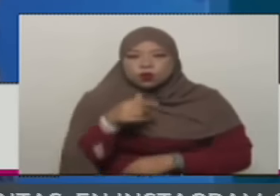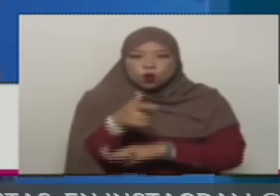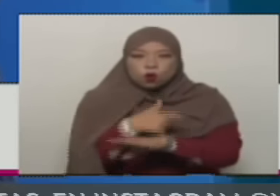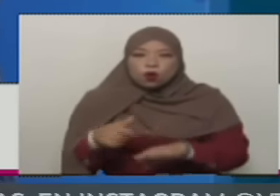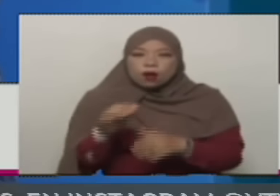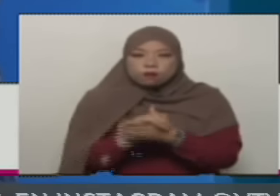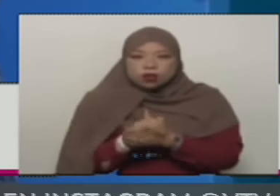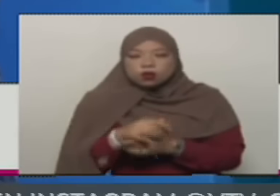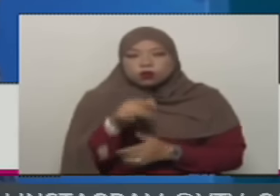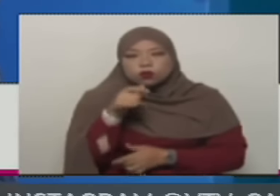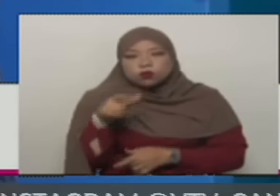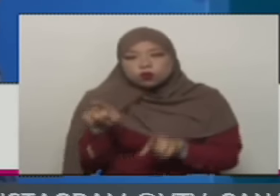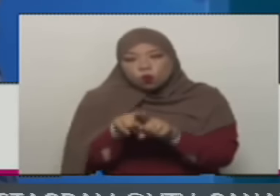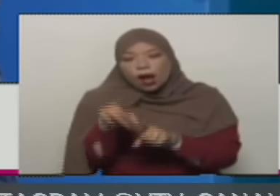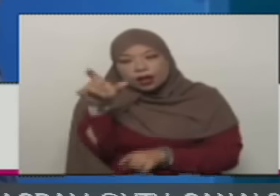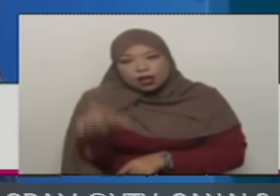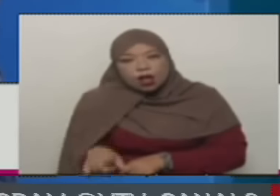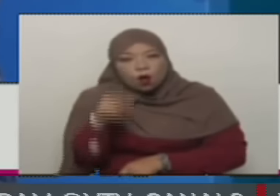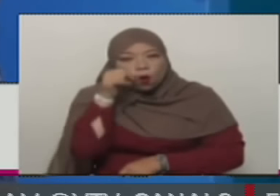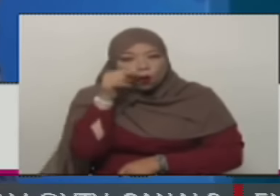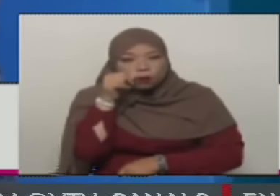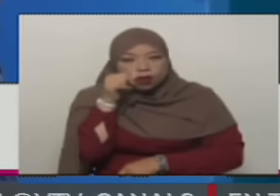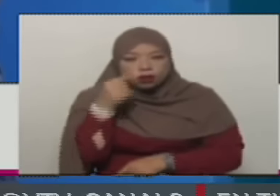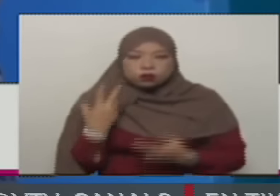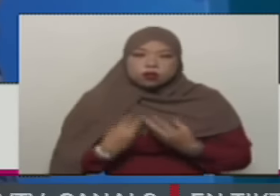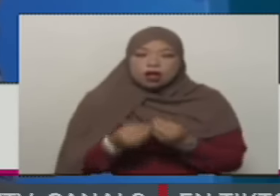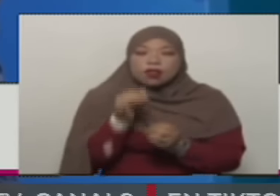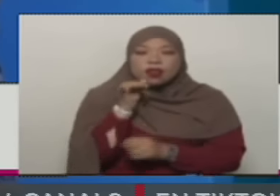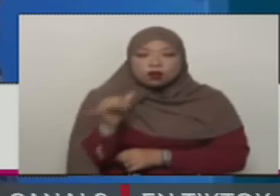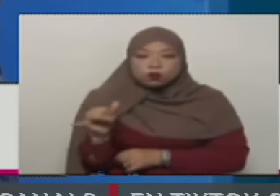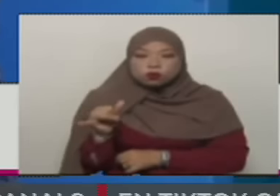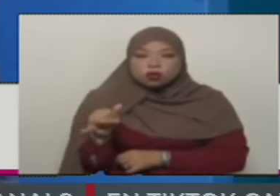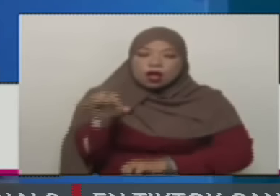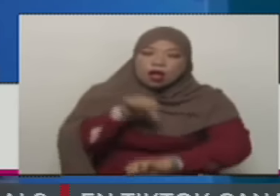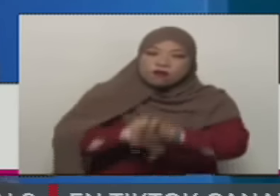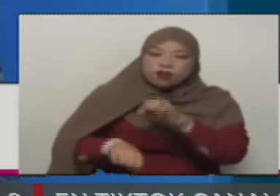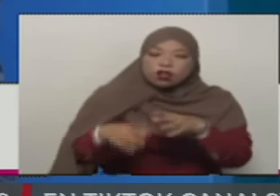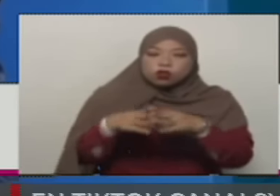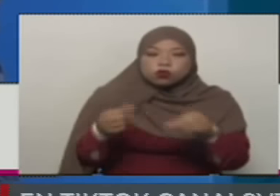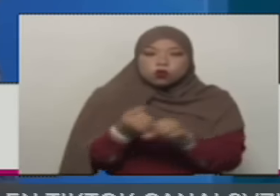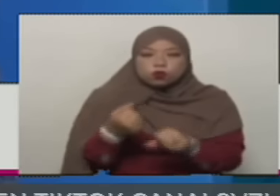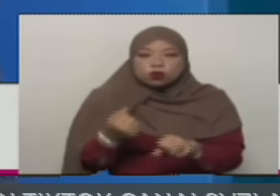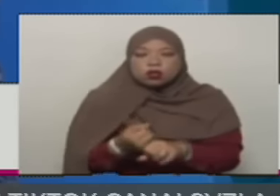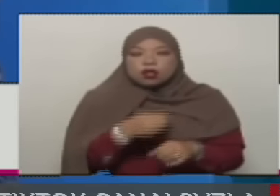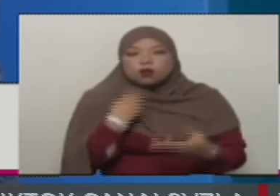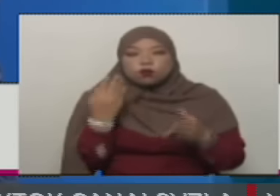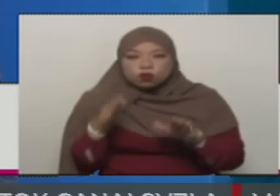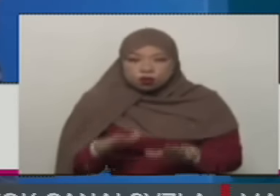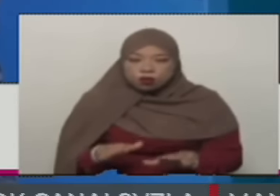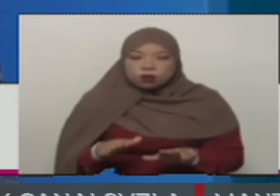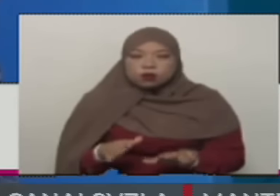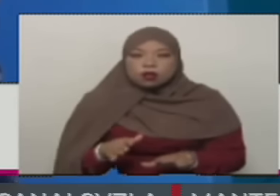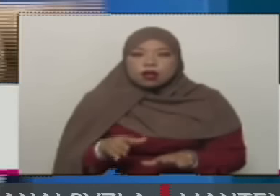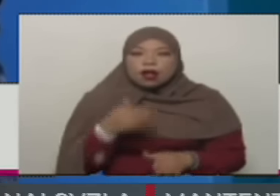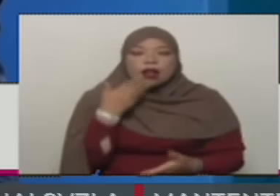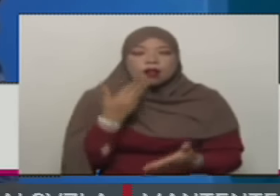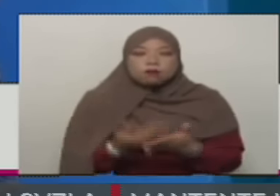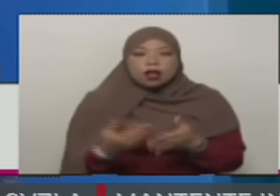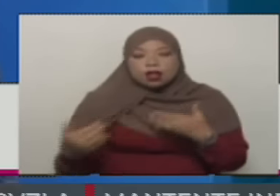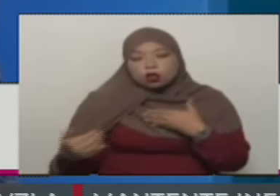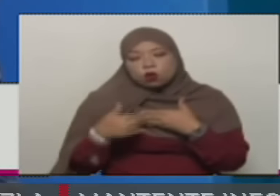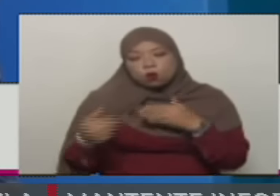compañero Mel Zelaya, para que ellos denuncien y enfrenten como están haciendo y derroten el plan de golpe de Estado